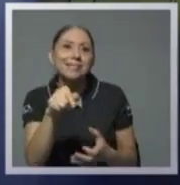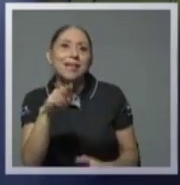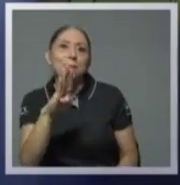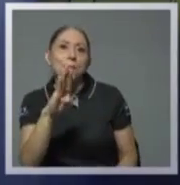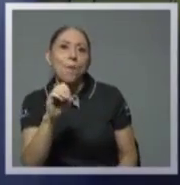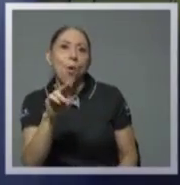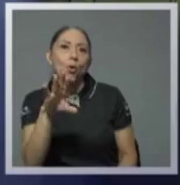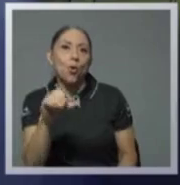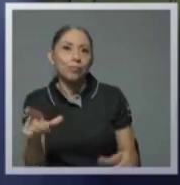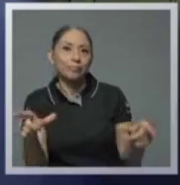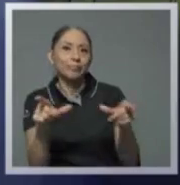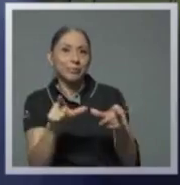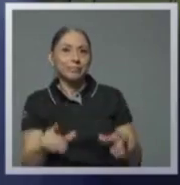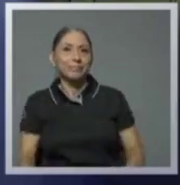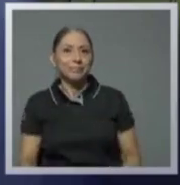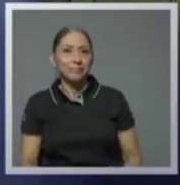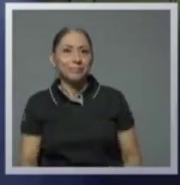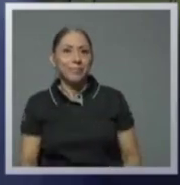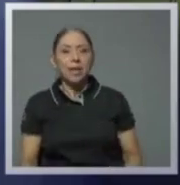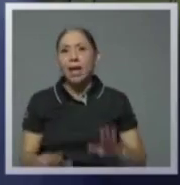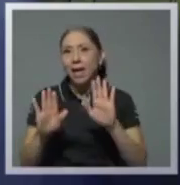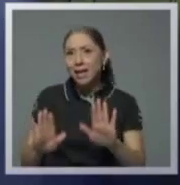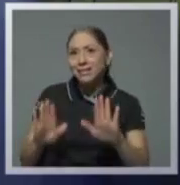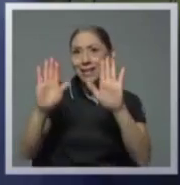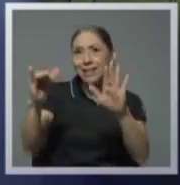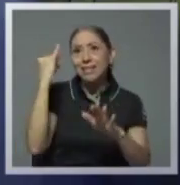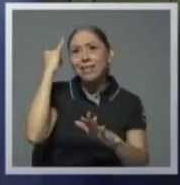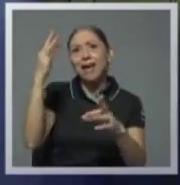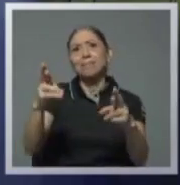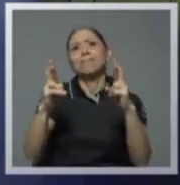Excelente idea que se nos haga